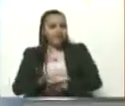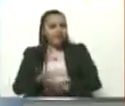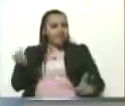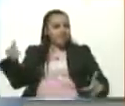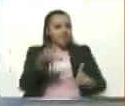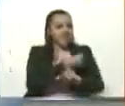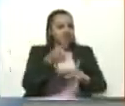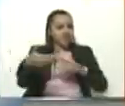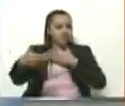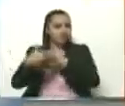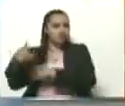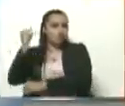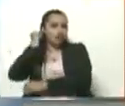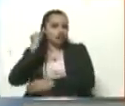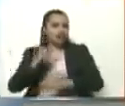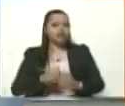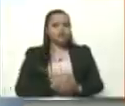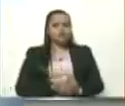contra